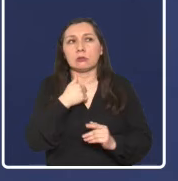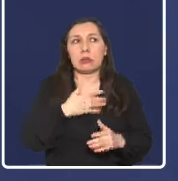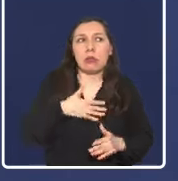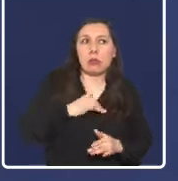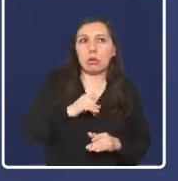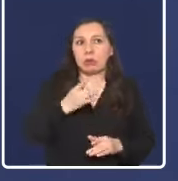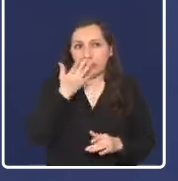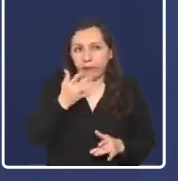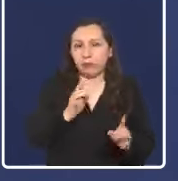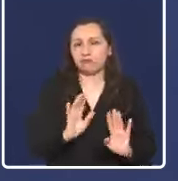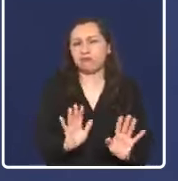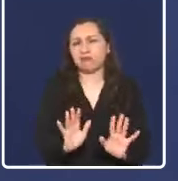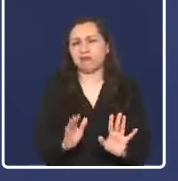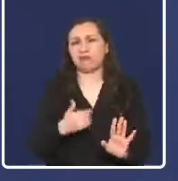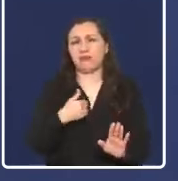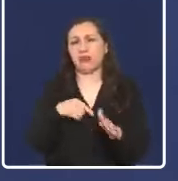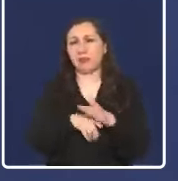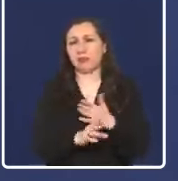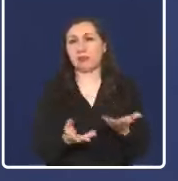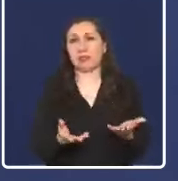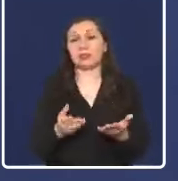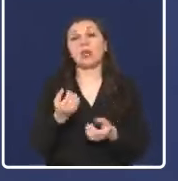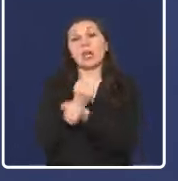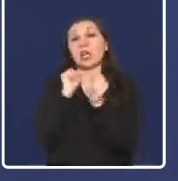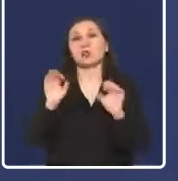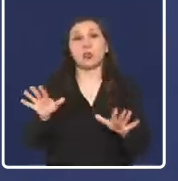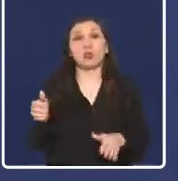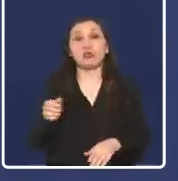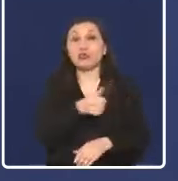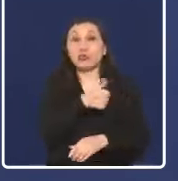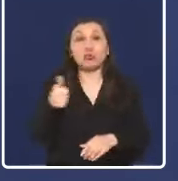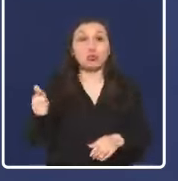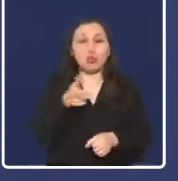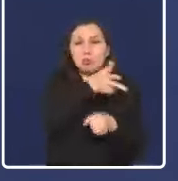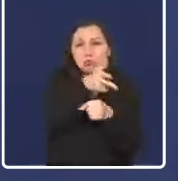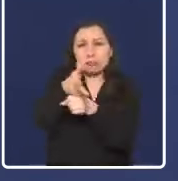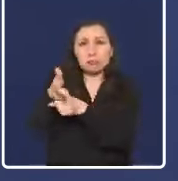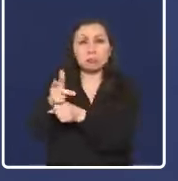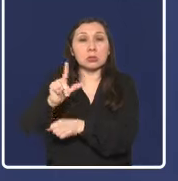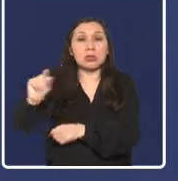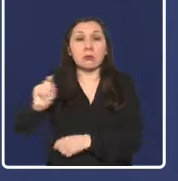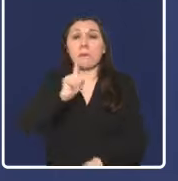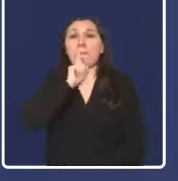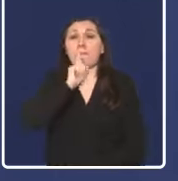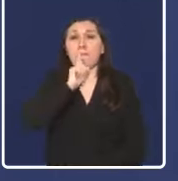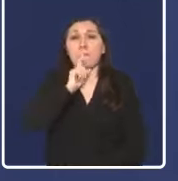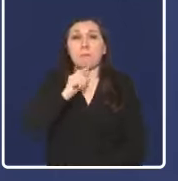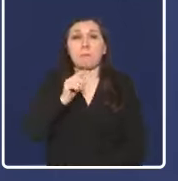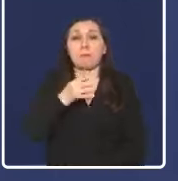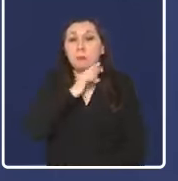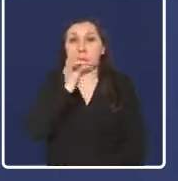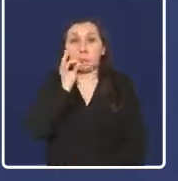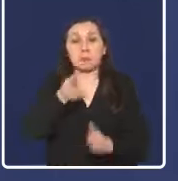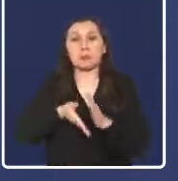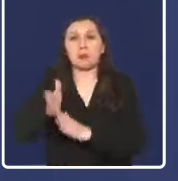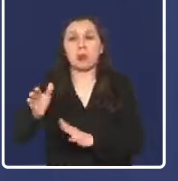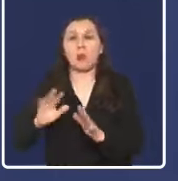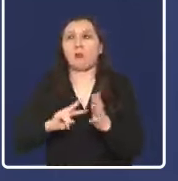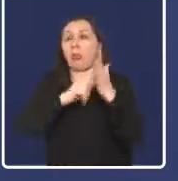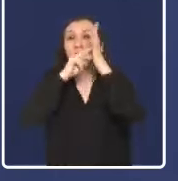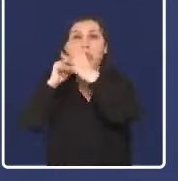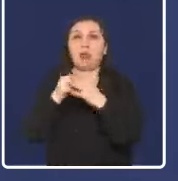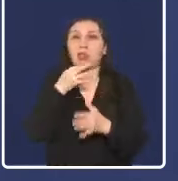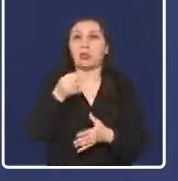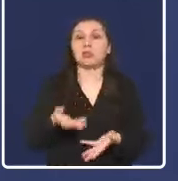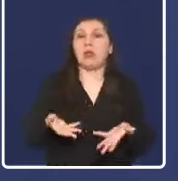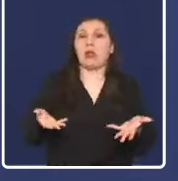en esto. Pero renunció, estaba toda la prensa allá afuera, que se fuera y no hablara hubiese sido también un motivo de polémica, hubiesen